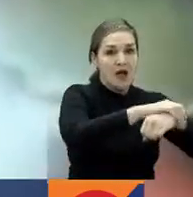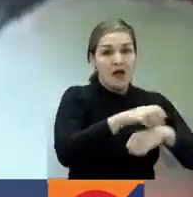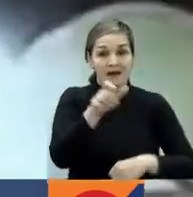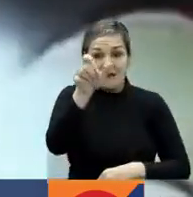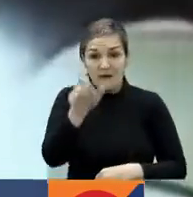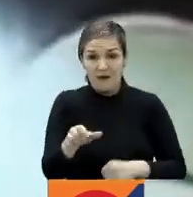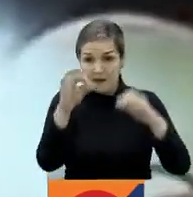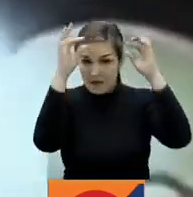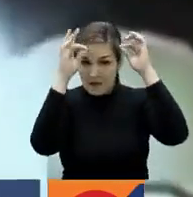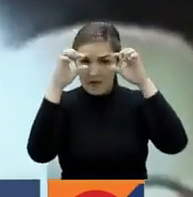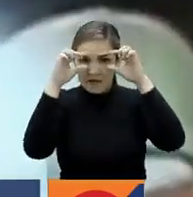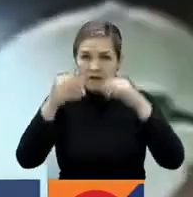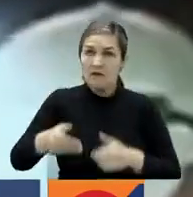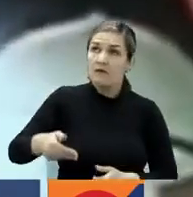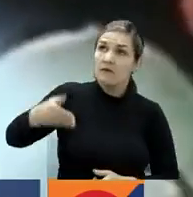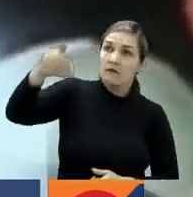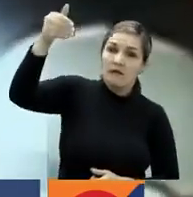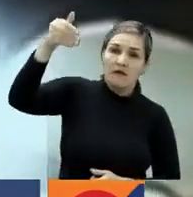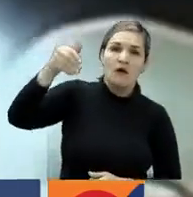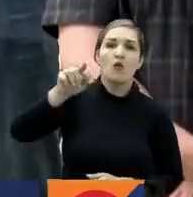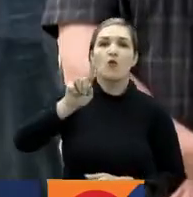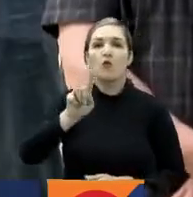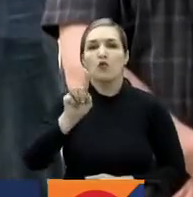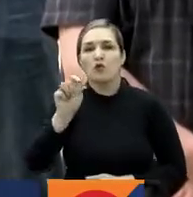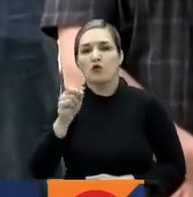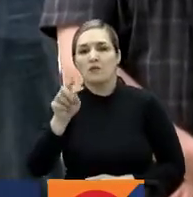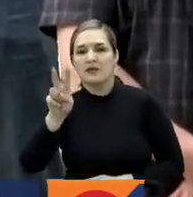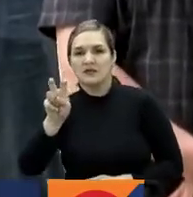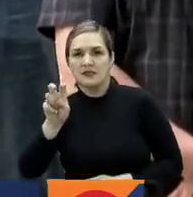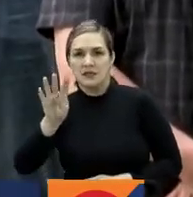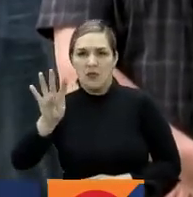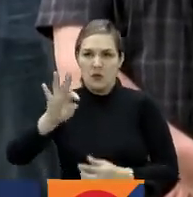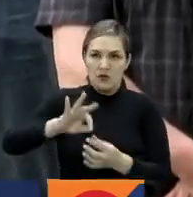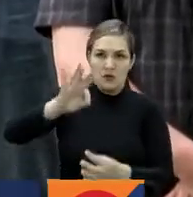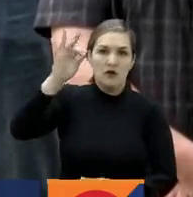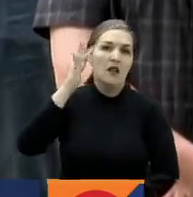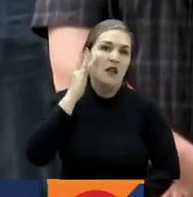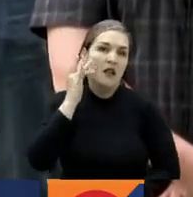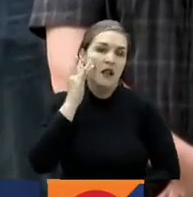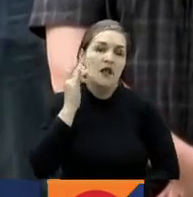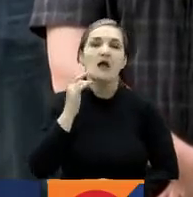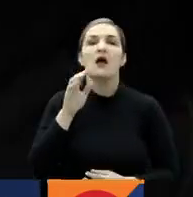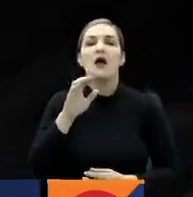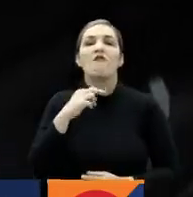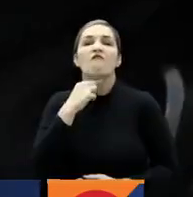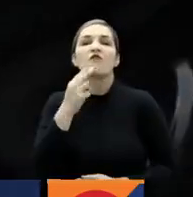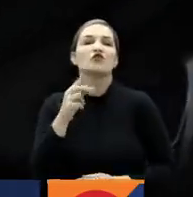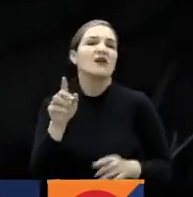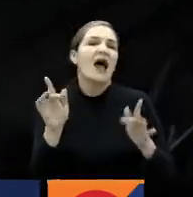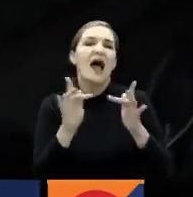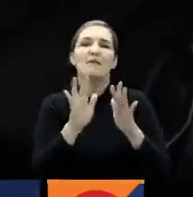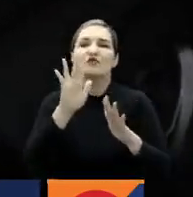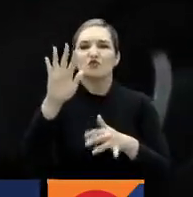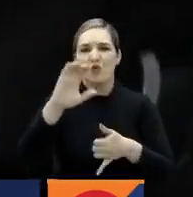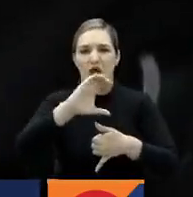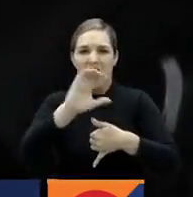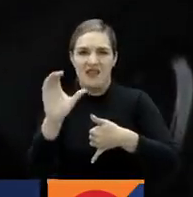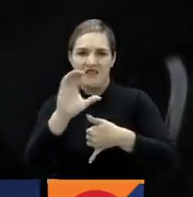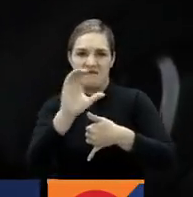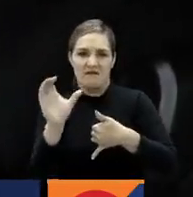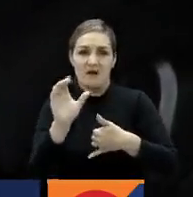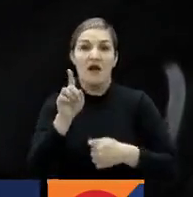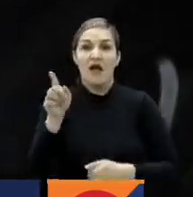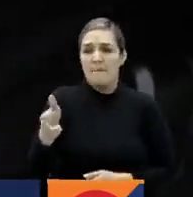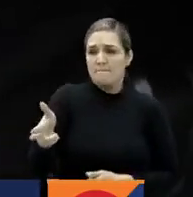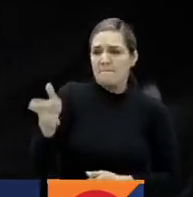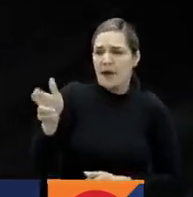sería un hombre de 1,74 de estatura aproximadamente, con piel trigueña y con acento caribeño. Él habría disparado 3 veces al fiscal con